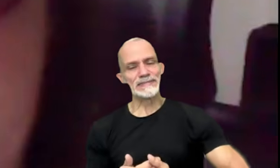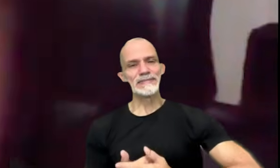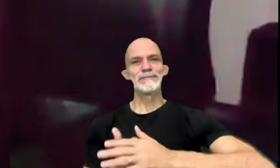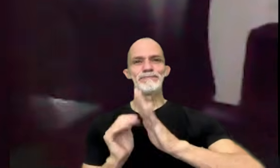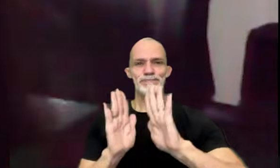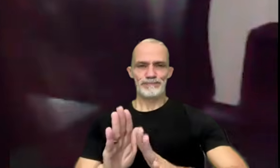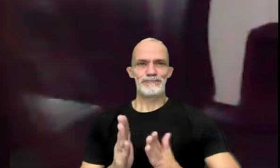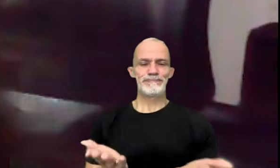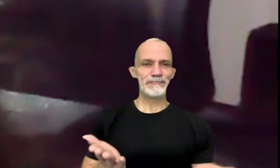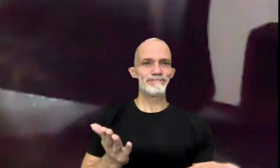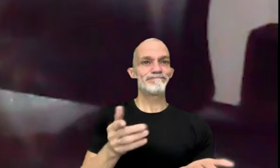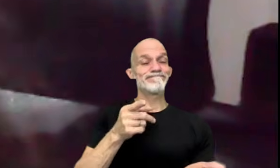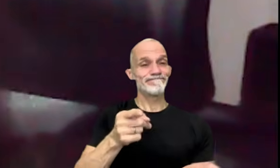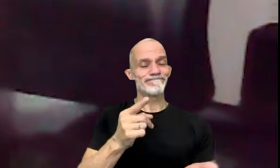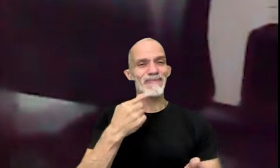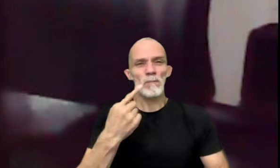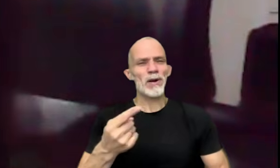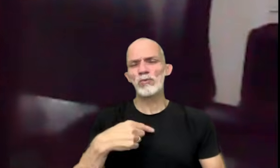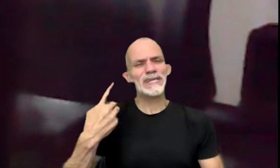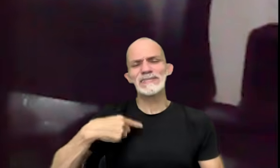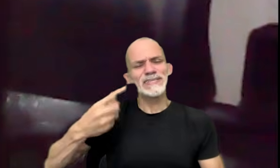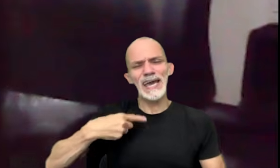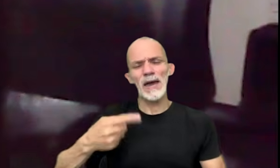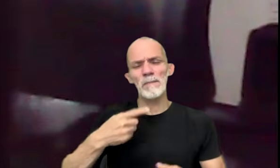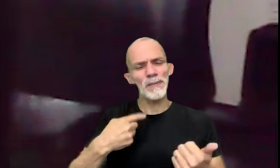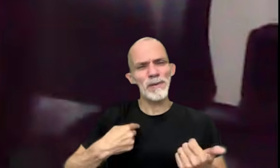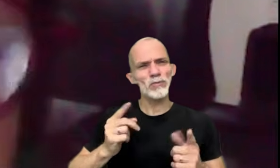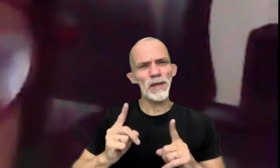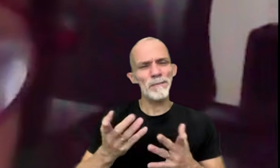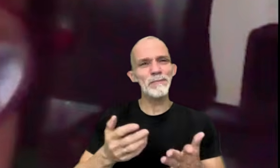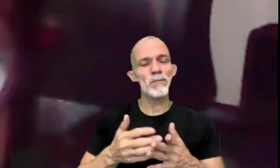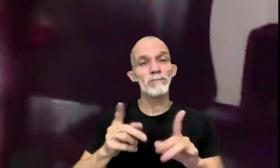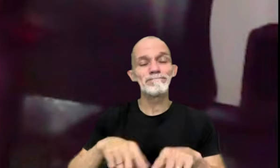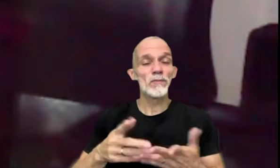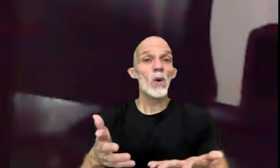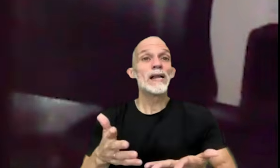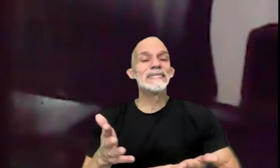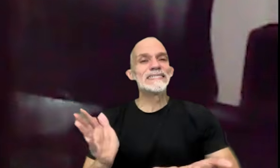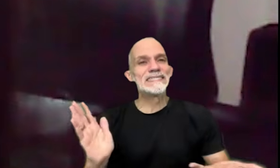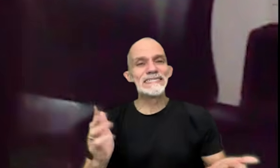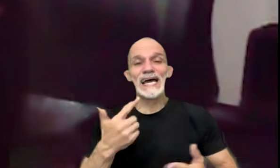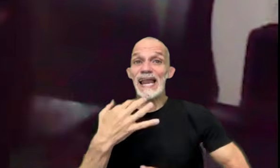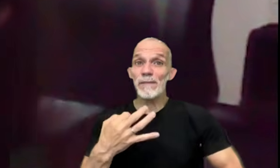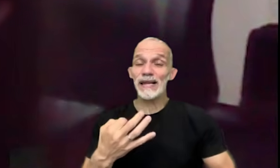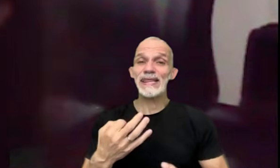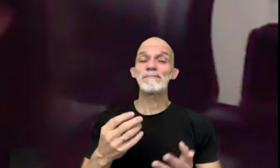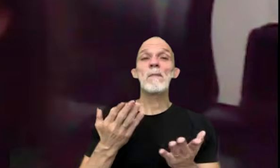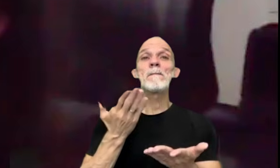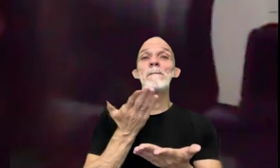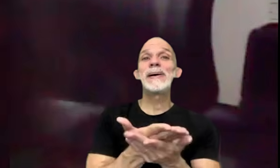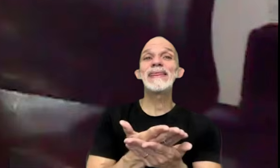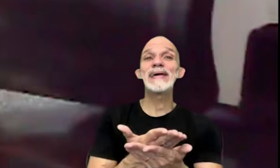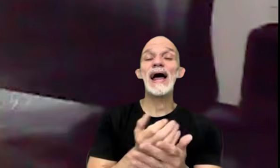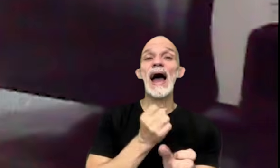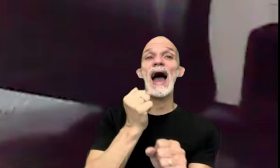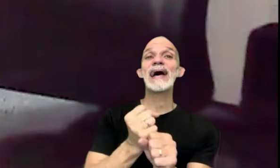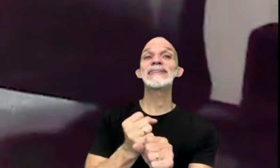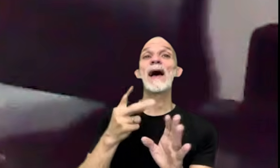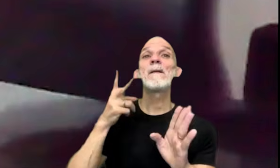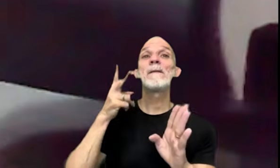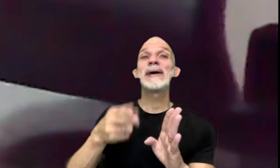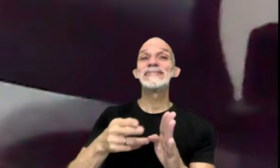Mirá, eso es una pregunta que nos hacen siempre. La verdad que vos la podés pedir hasta